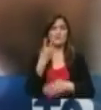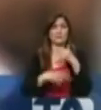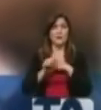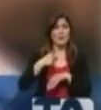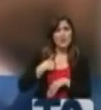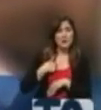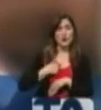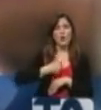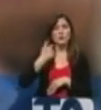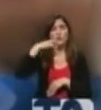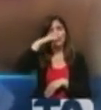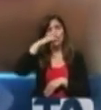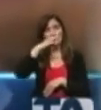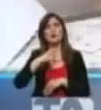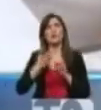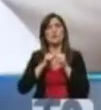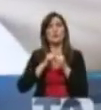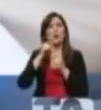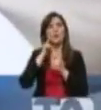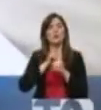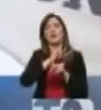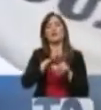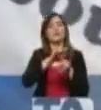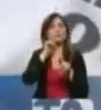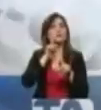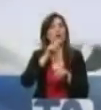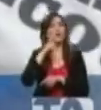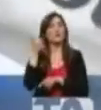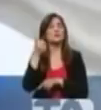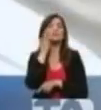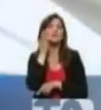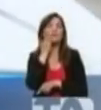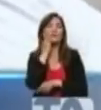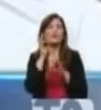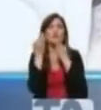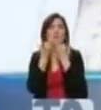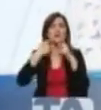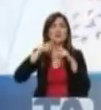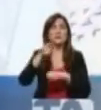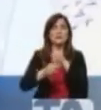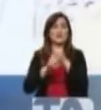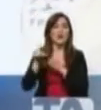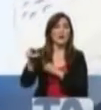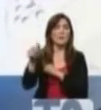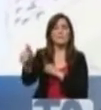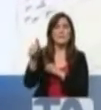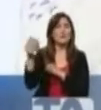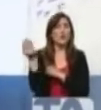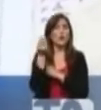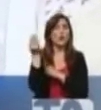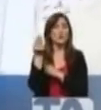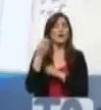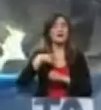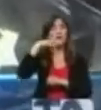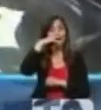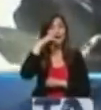única, son más niños que han pasado por ese hombre. Ya viene otra madre de familia que tiene la denuncia porque a inicio de año este mismo individuo ha abusado de un niño varón